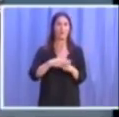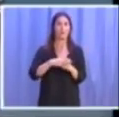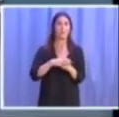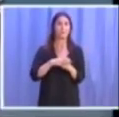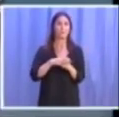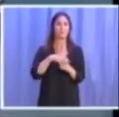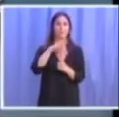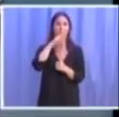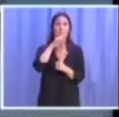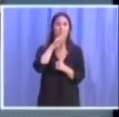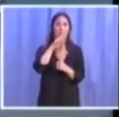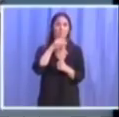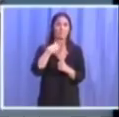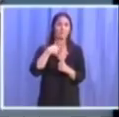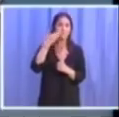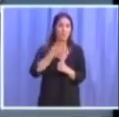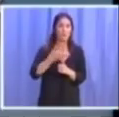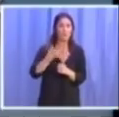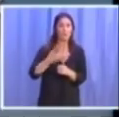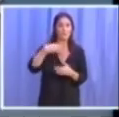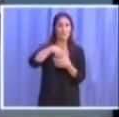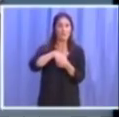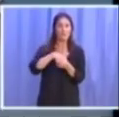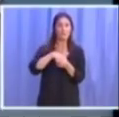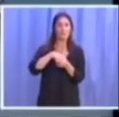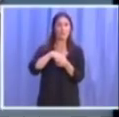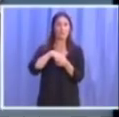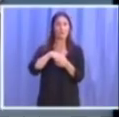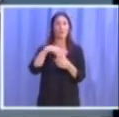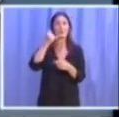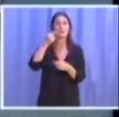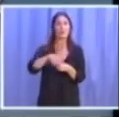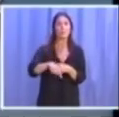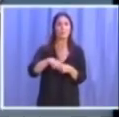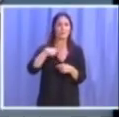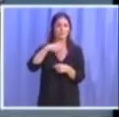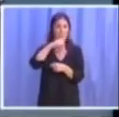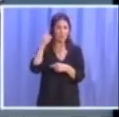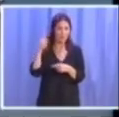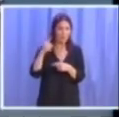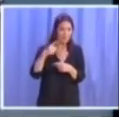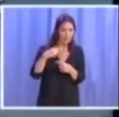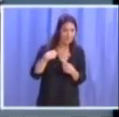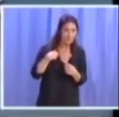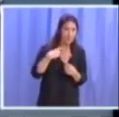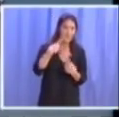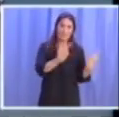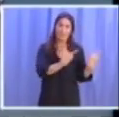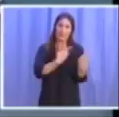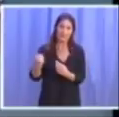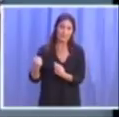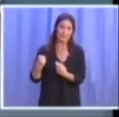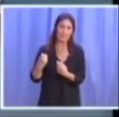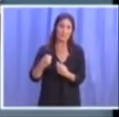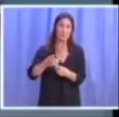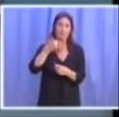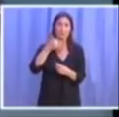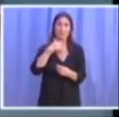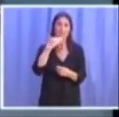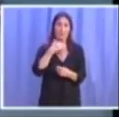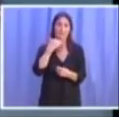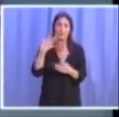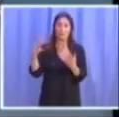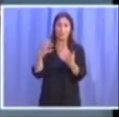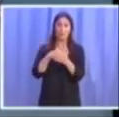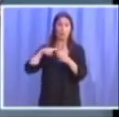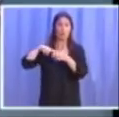restringir el tráfico privado de no residentes siguiendo el modelo de Pontevedra o el de Carmena en Madrid. Y además necesitamos trenes. Prácticamente todos